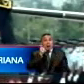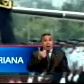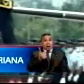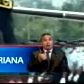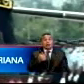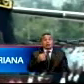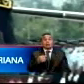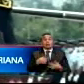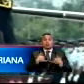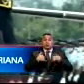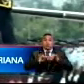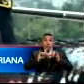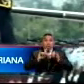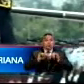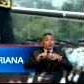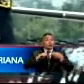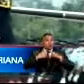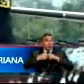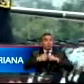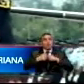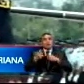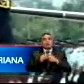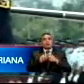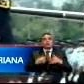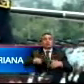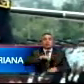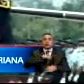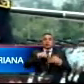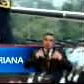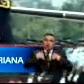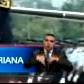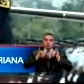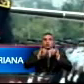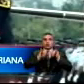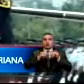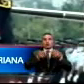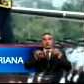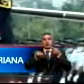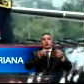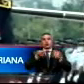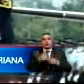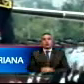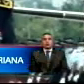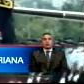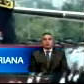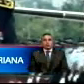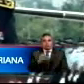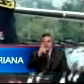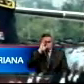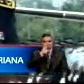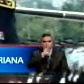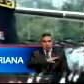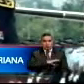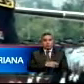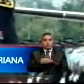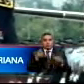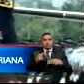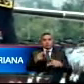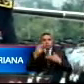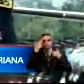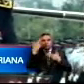el desafío persiste, pues mantendremos el control de la policía y de